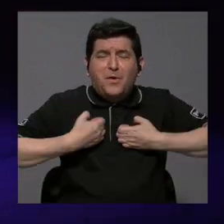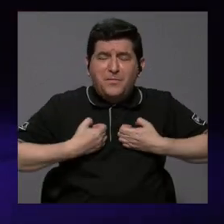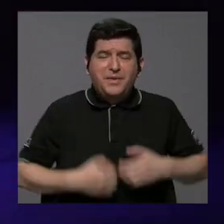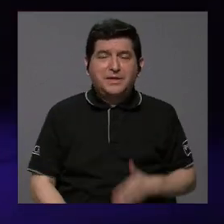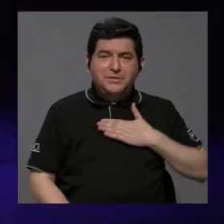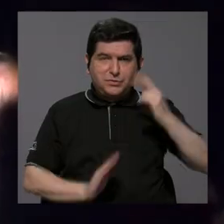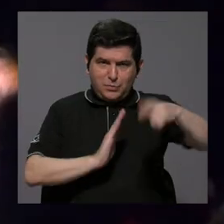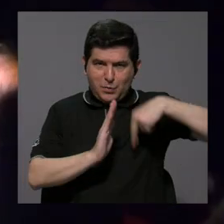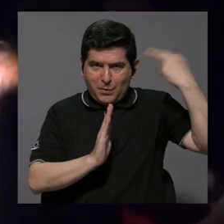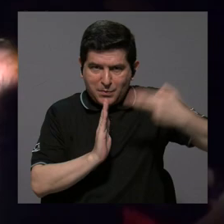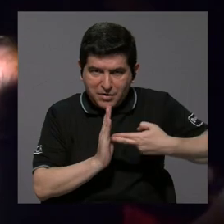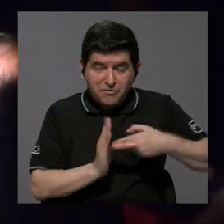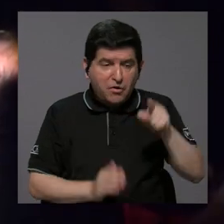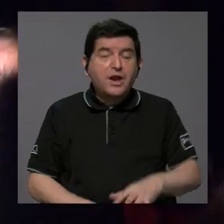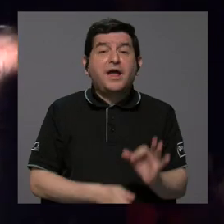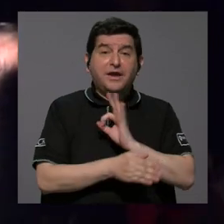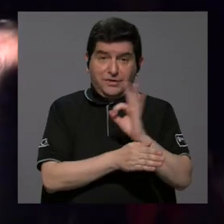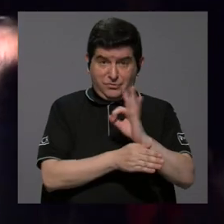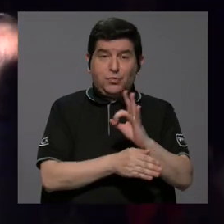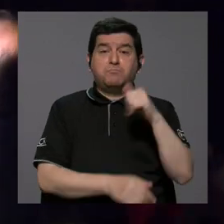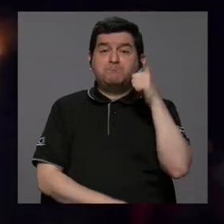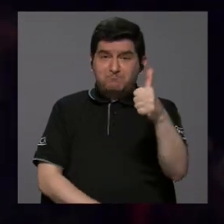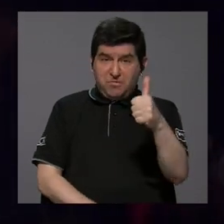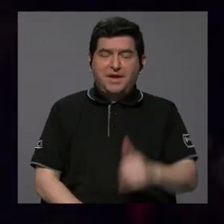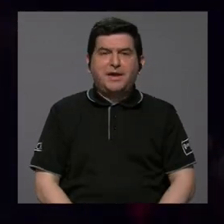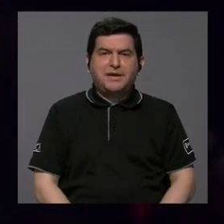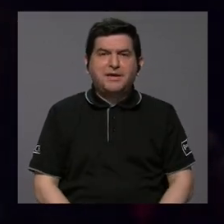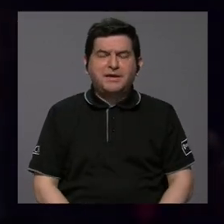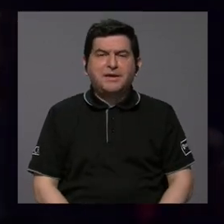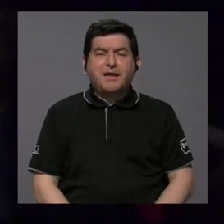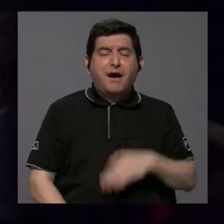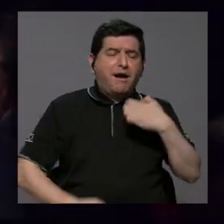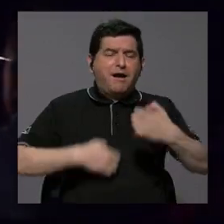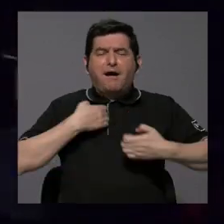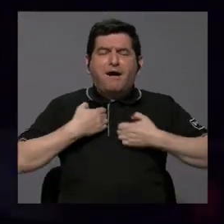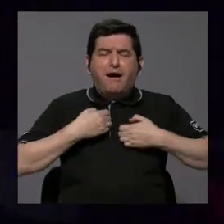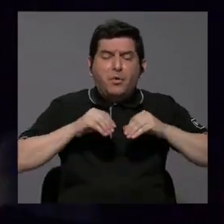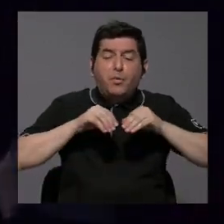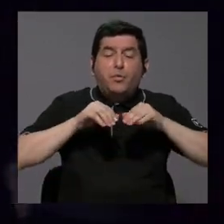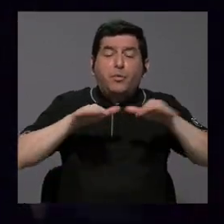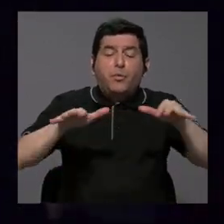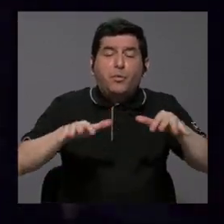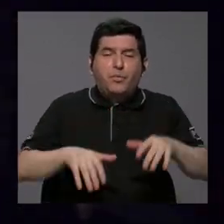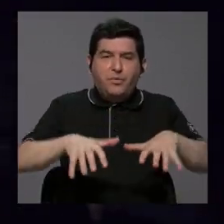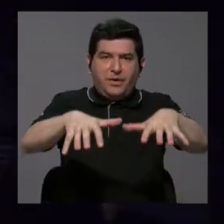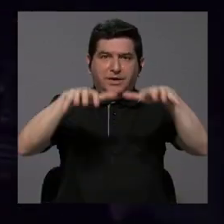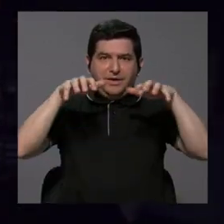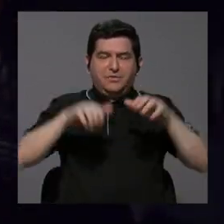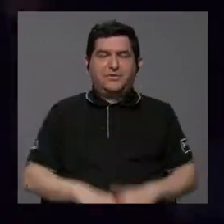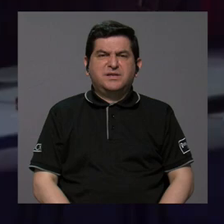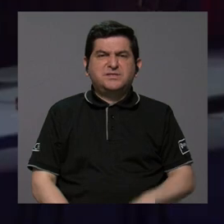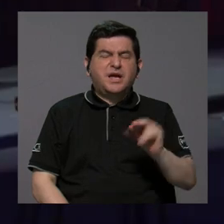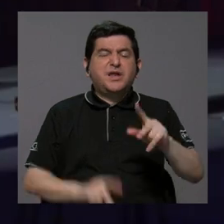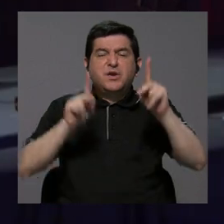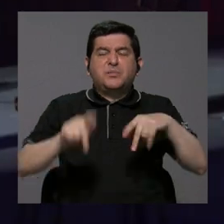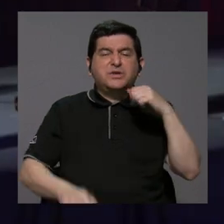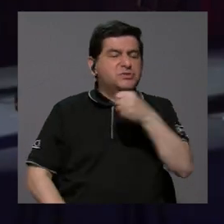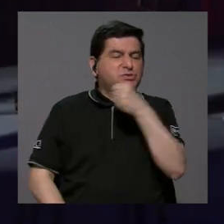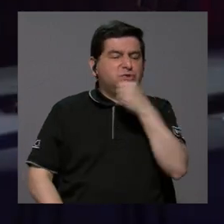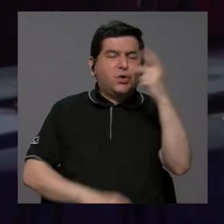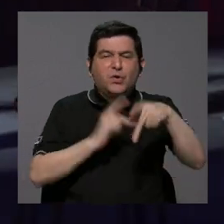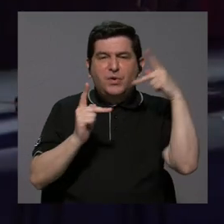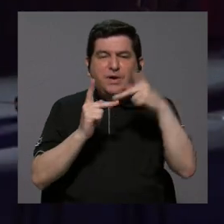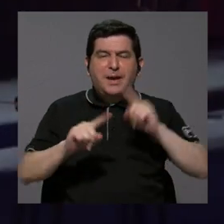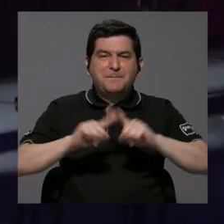el que se encontraba mi personaje eso va a funcionar y va a ser mucho más con mucho más eficiente a la audiencia que alguien que cantó perfecto